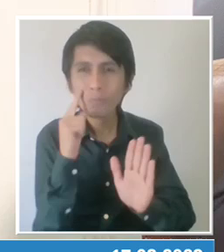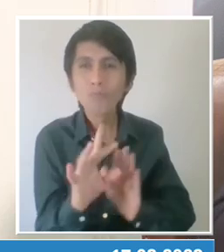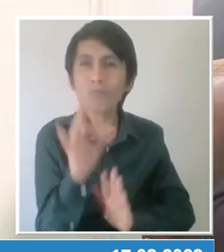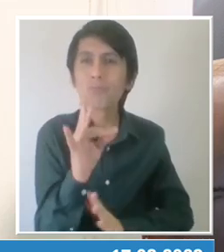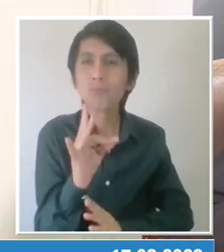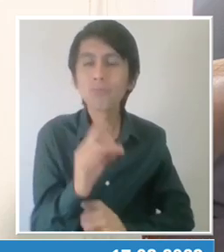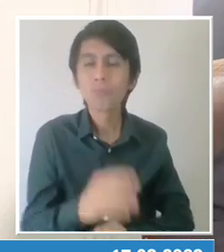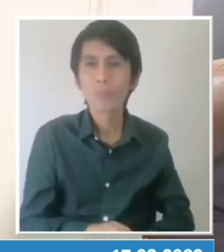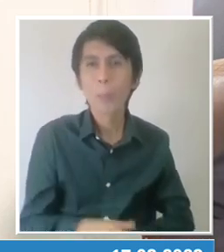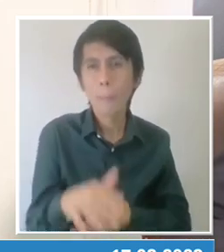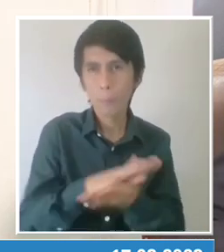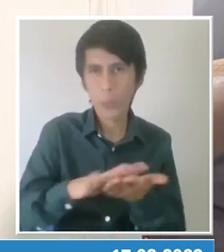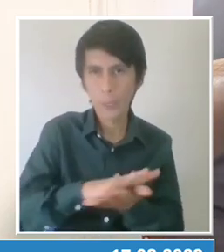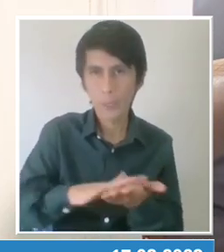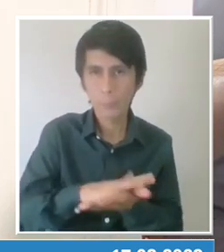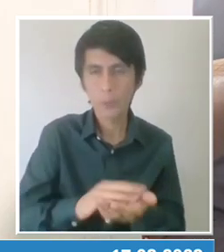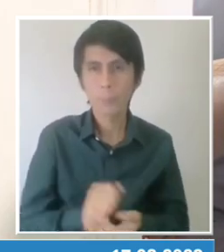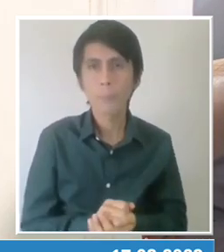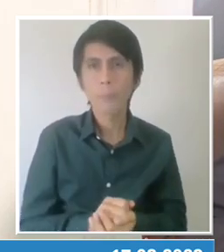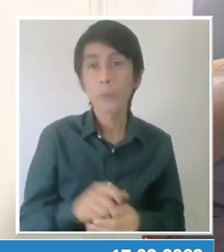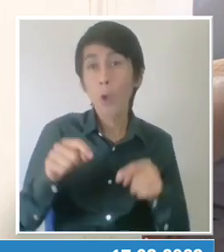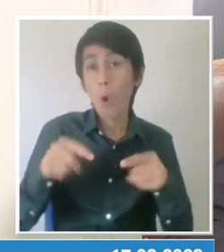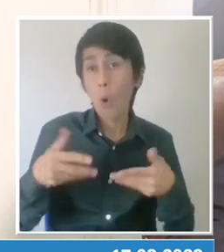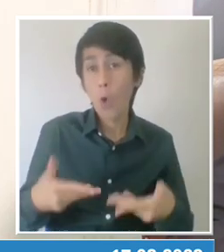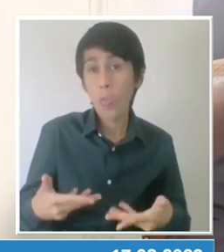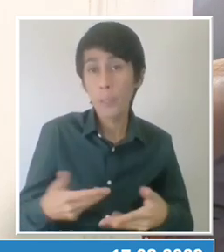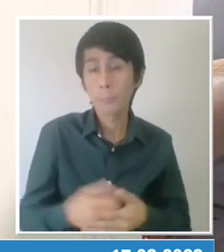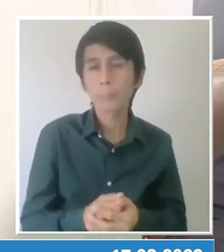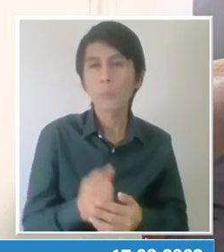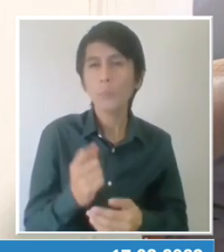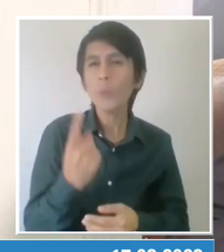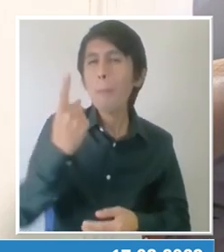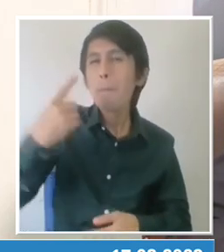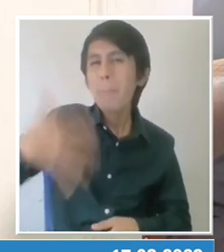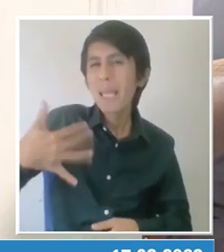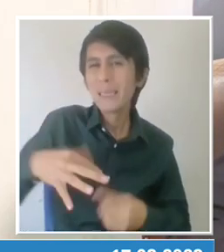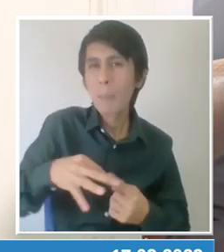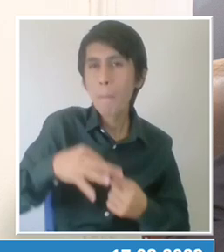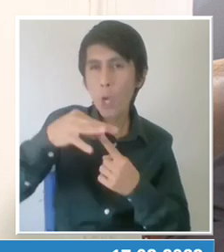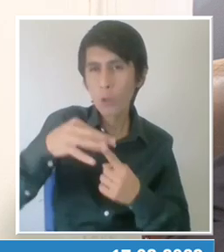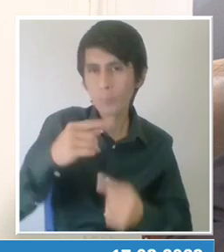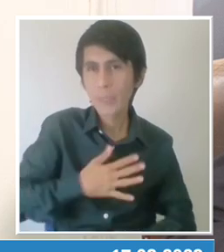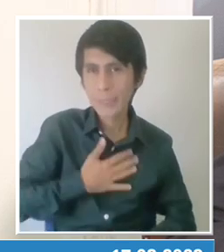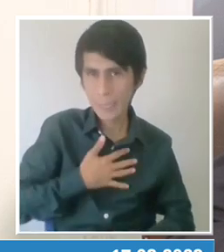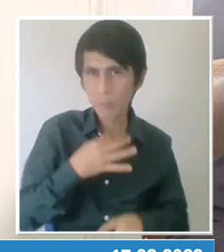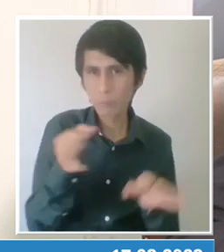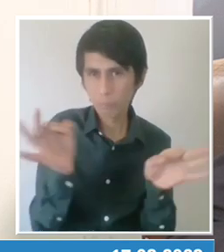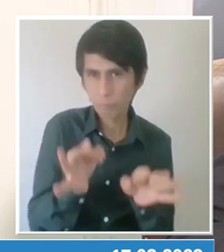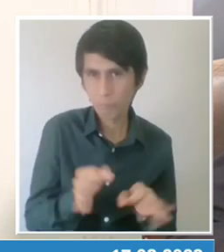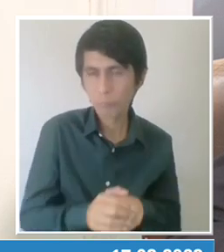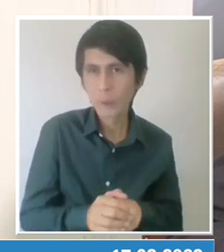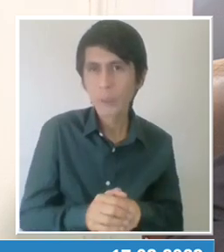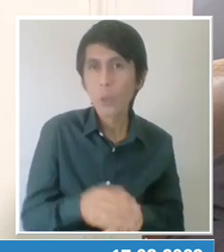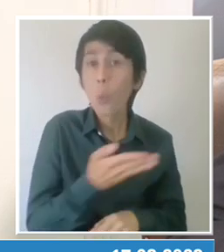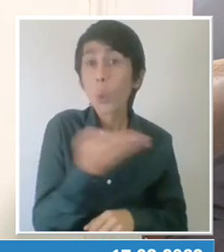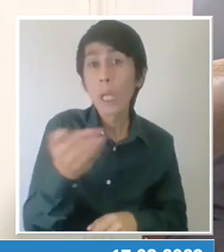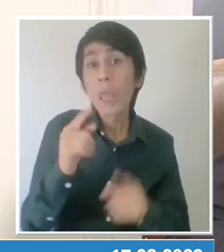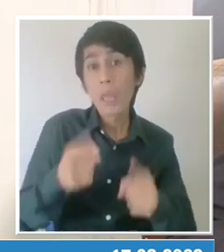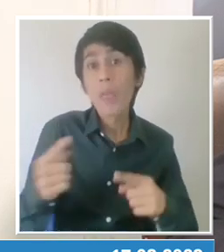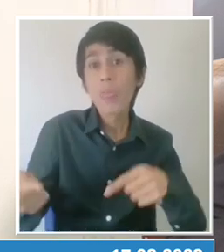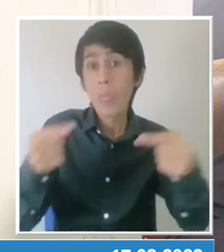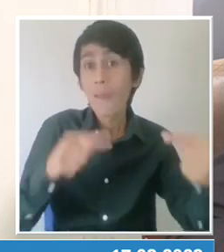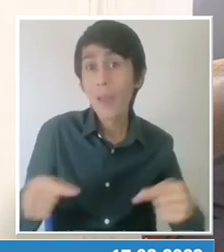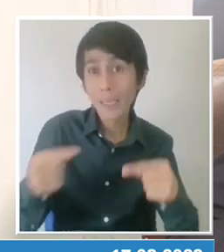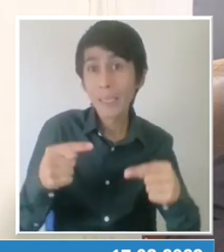Por ejemplo, hoy día es un principio que quisiera destacar y que ustedes tienen que debatir para exprimir